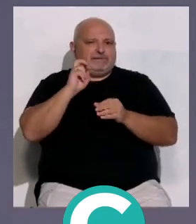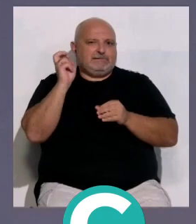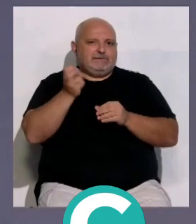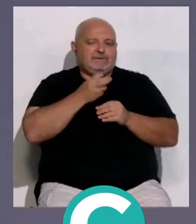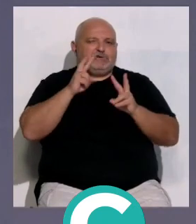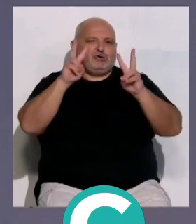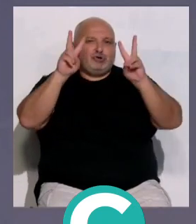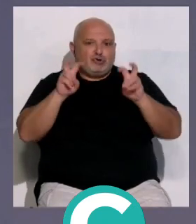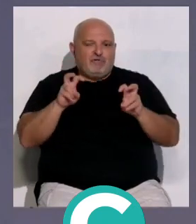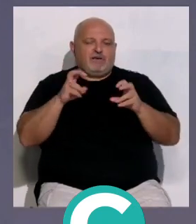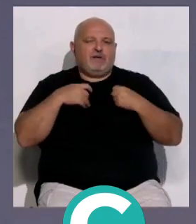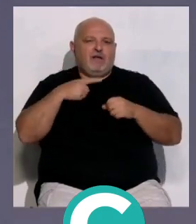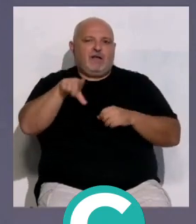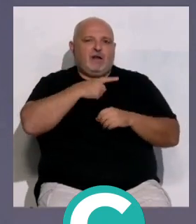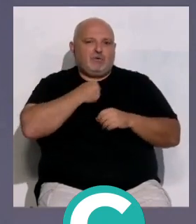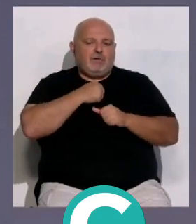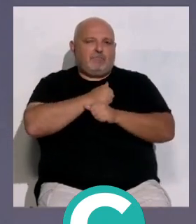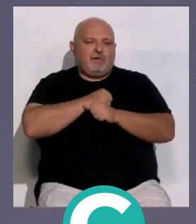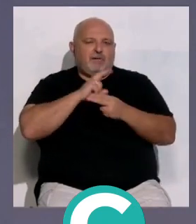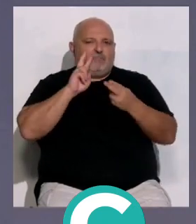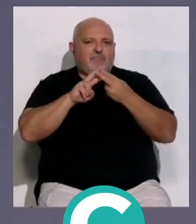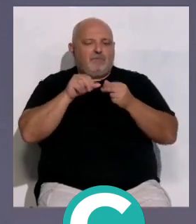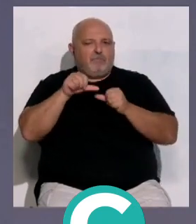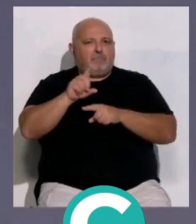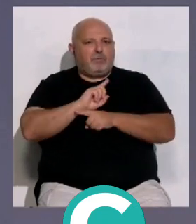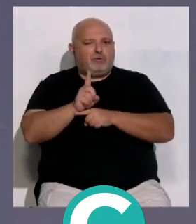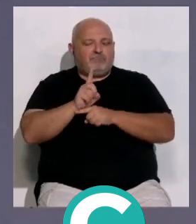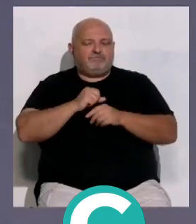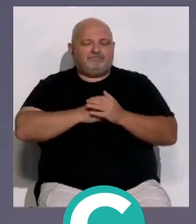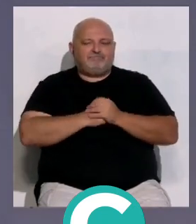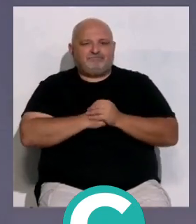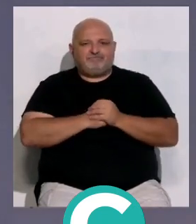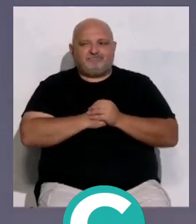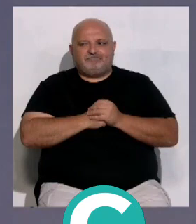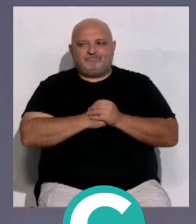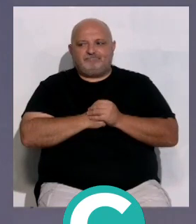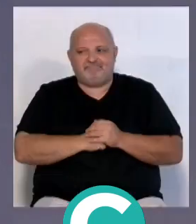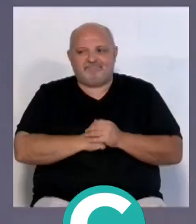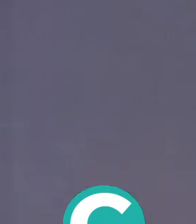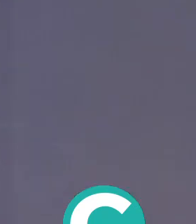propuestas que esperamos les resulten interesantes. Muchas gracias por su confianza. Sean felices.